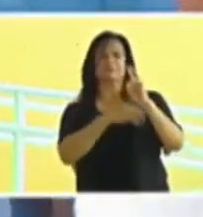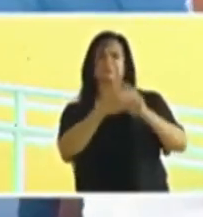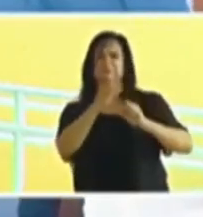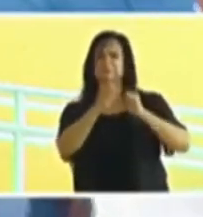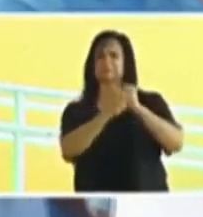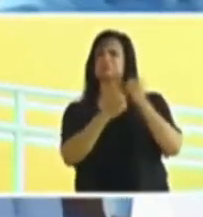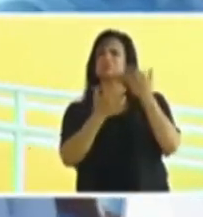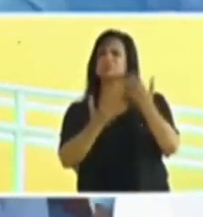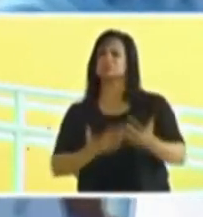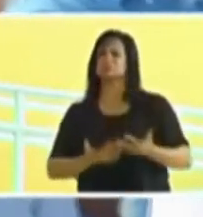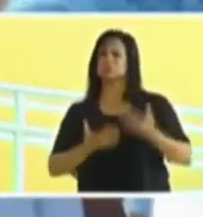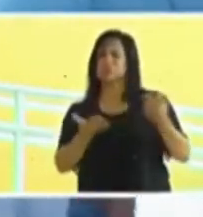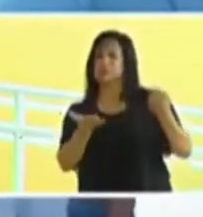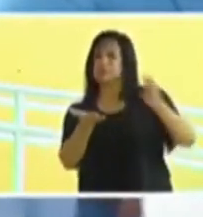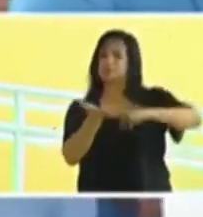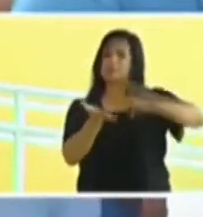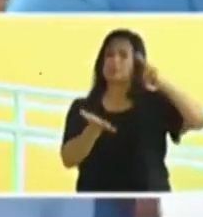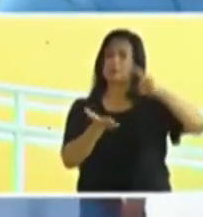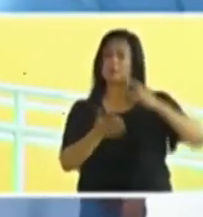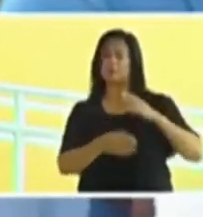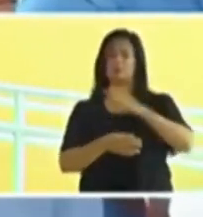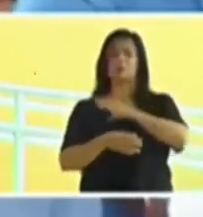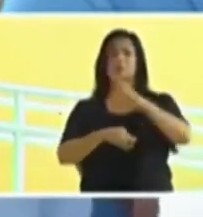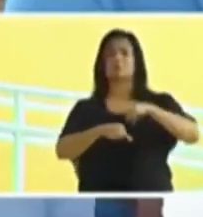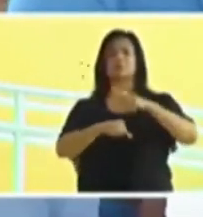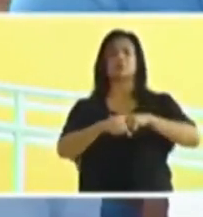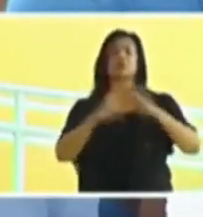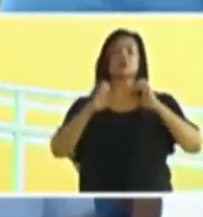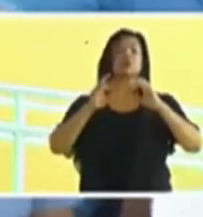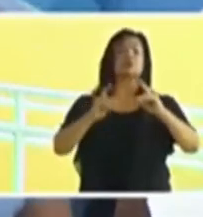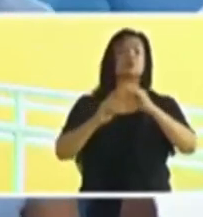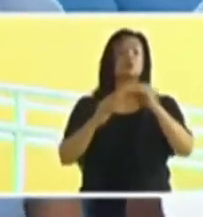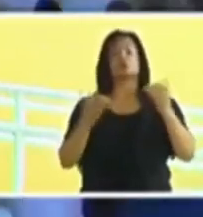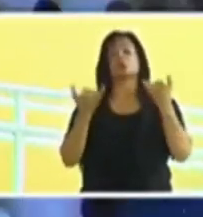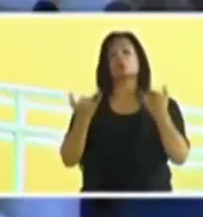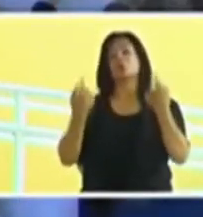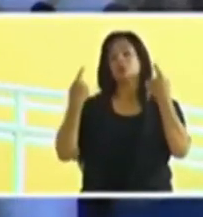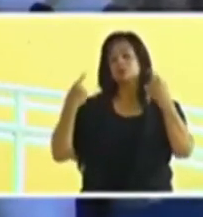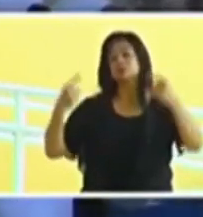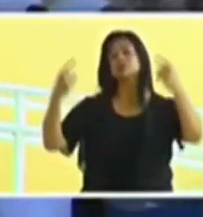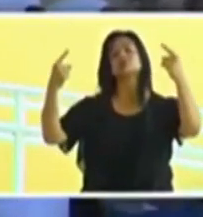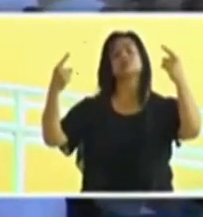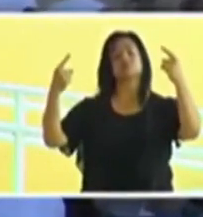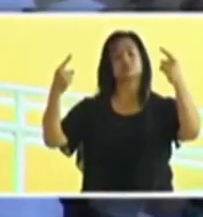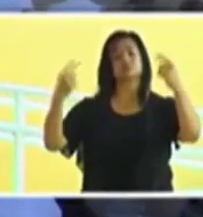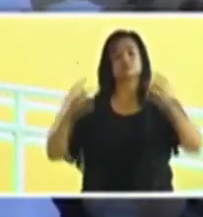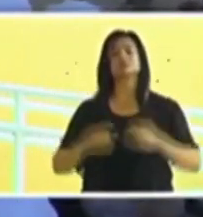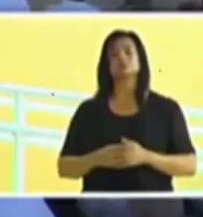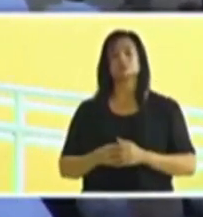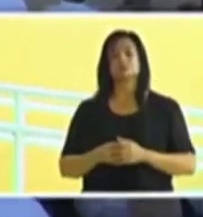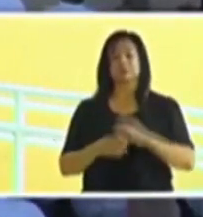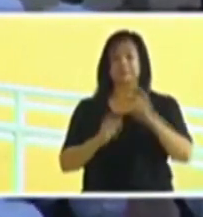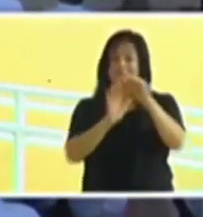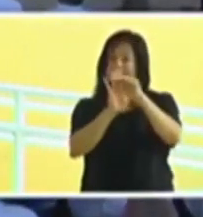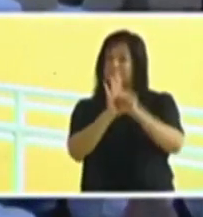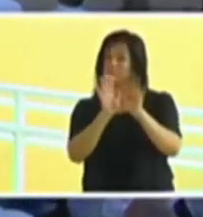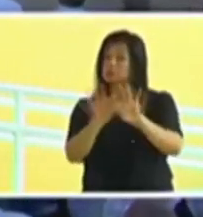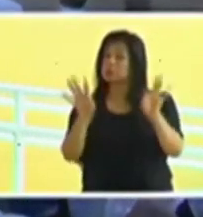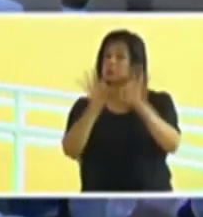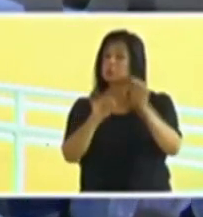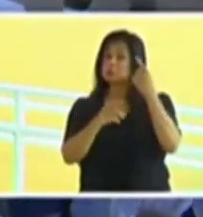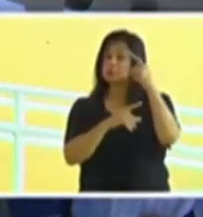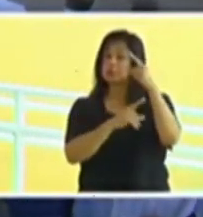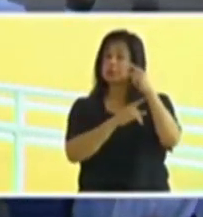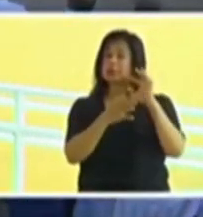esperando ser aprobadas por el Consejo Nacional de Educación y que hoy son una realidad. Esas normas son muy importantes para